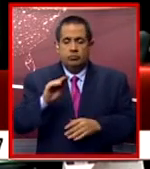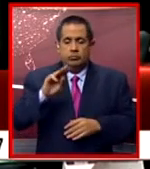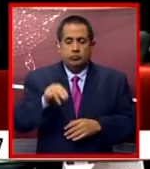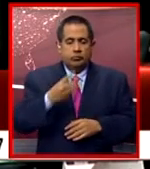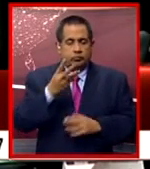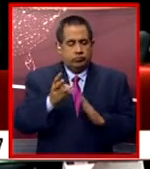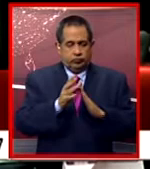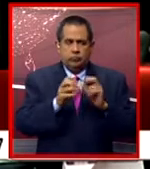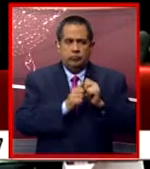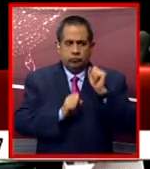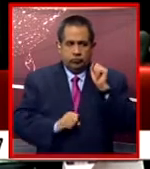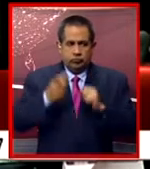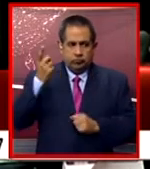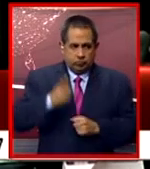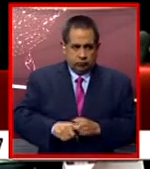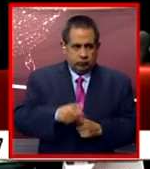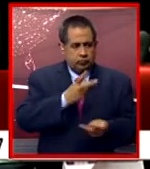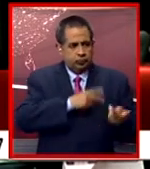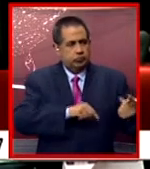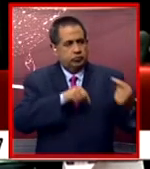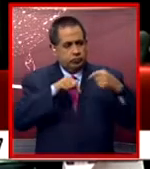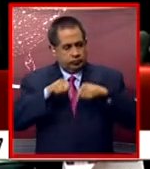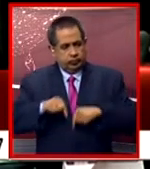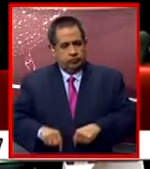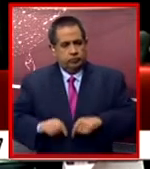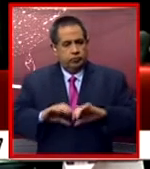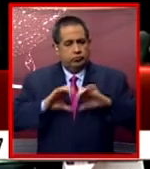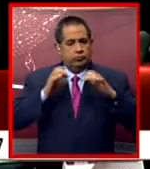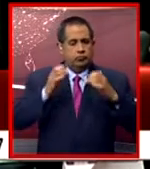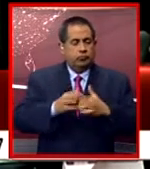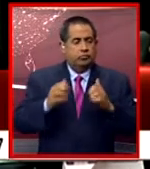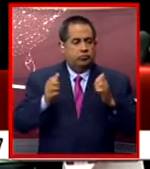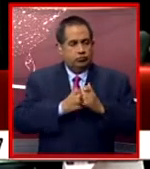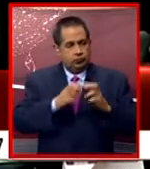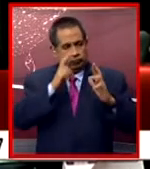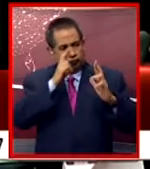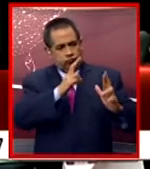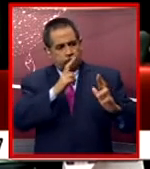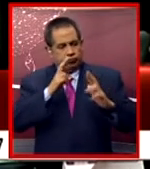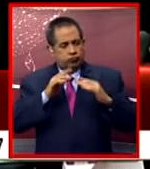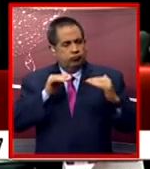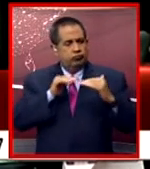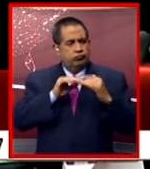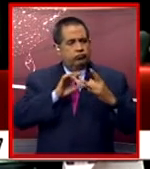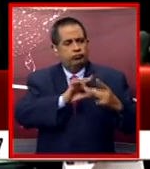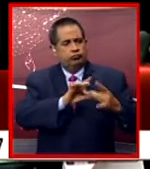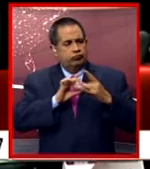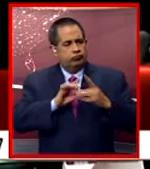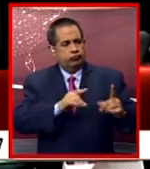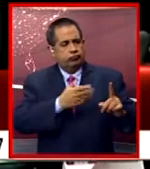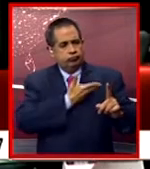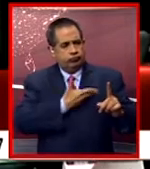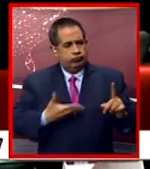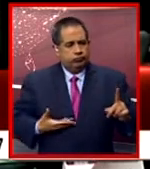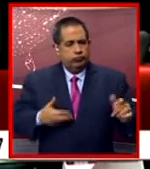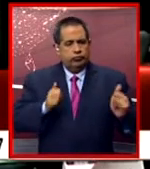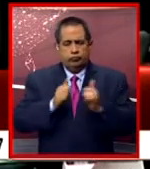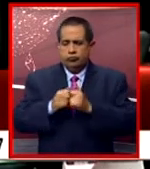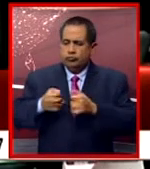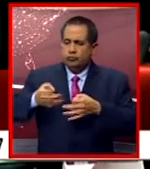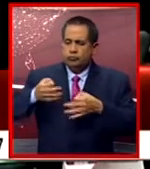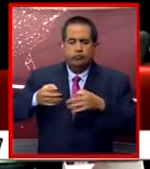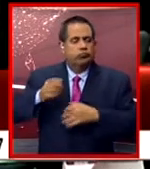ambos constitucionales, por lo que este acto se realiza bajo los principios que establecen la relación corresponsable entre los